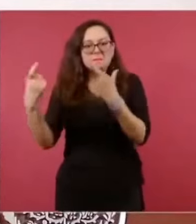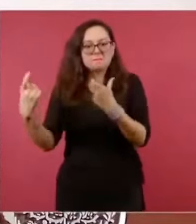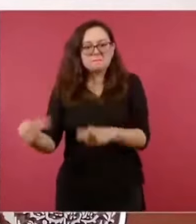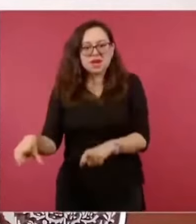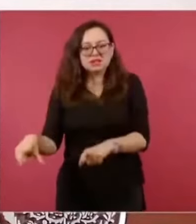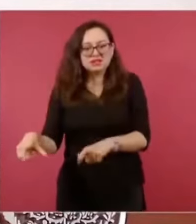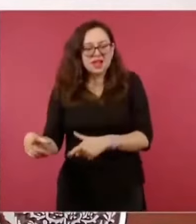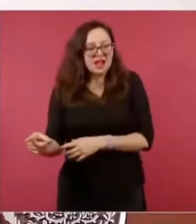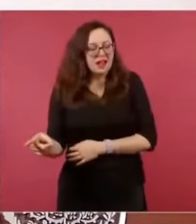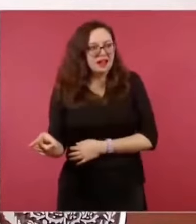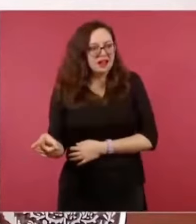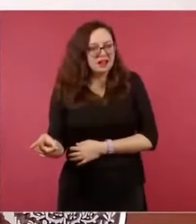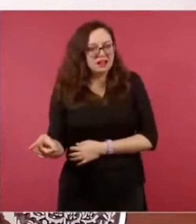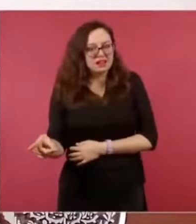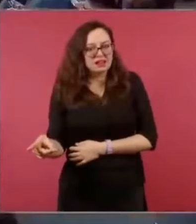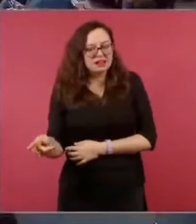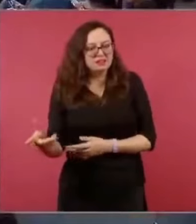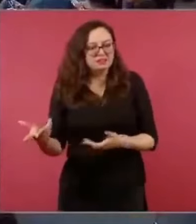mil. mil.